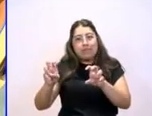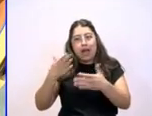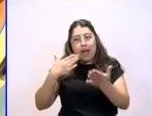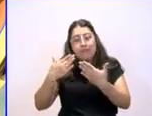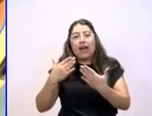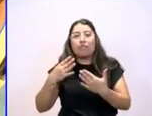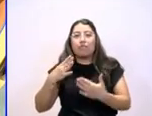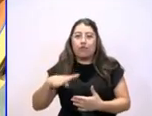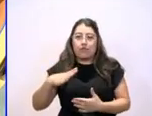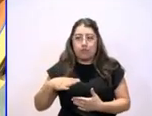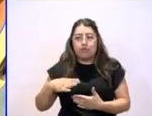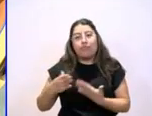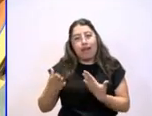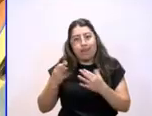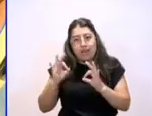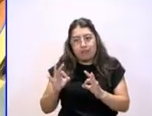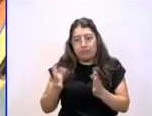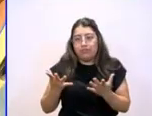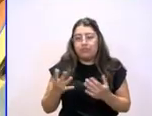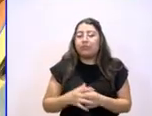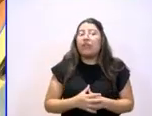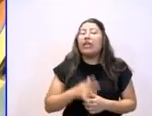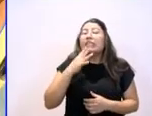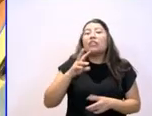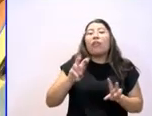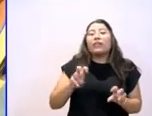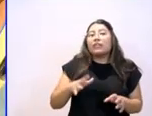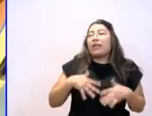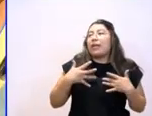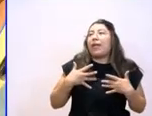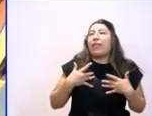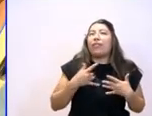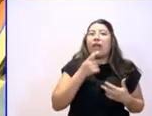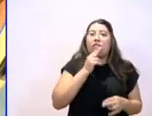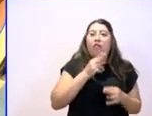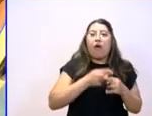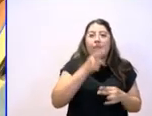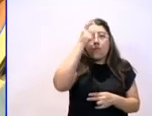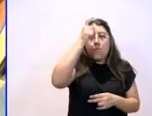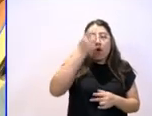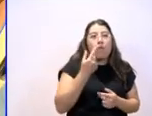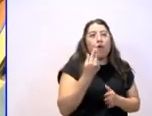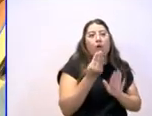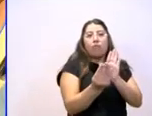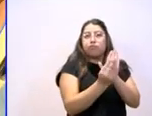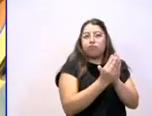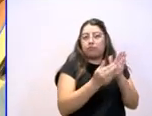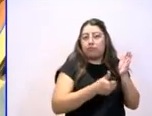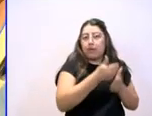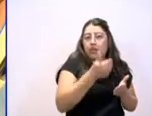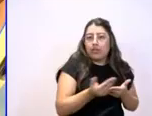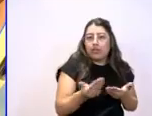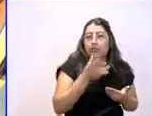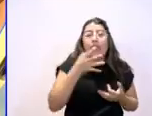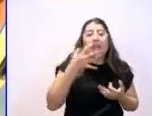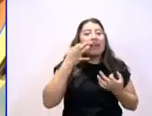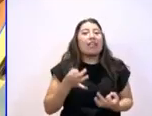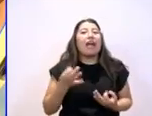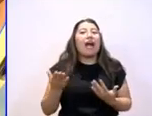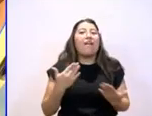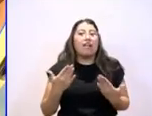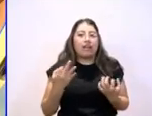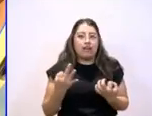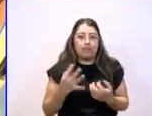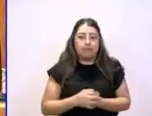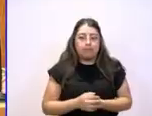a la violencia en esas localidades. Pues bien, desde luego la realidad es que de lo que estamos hablando es que